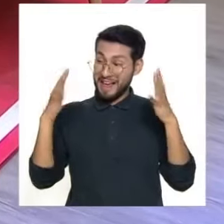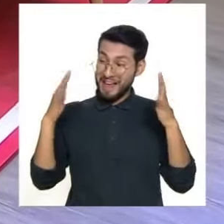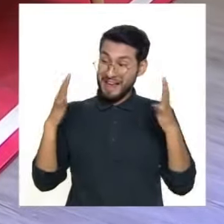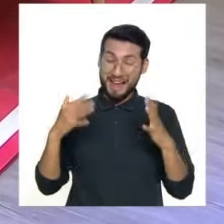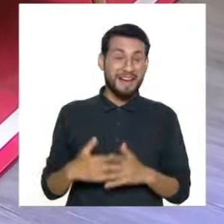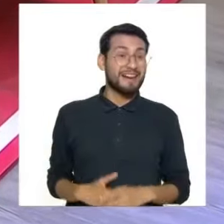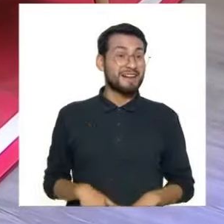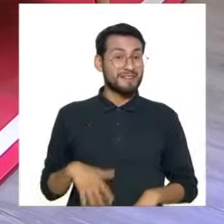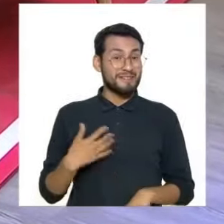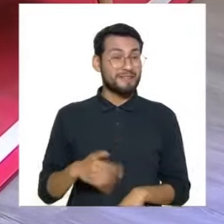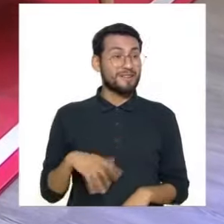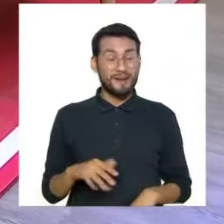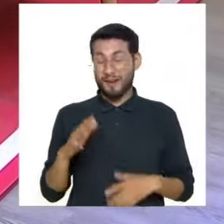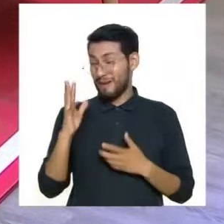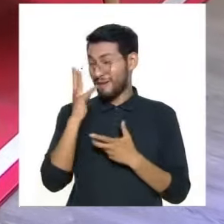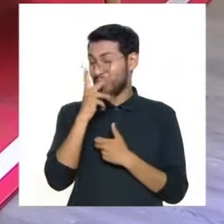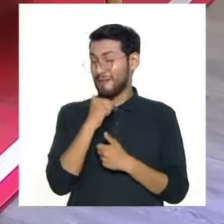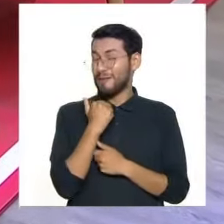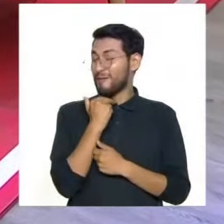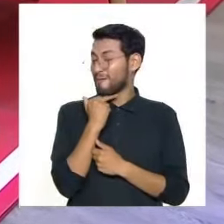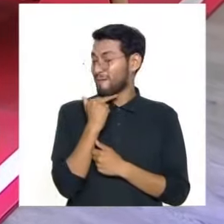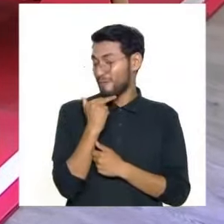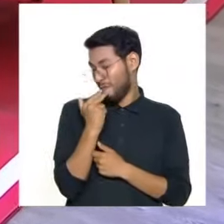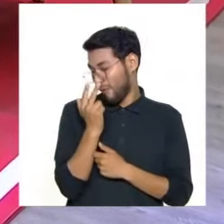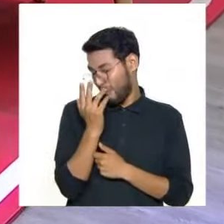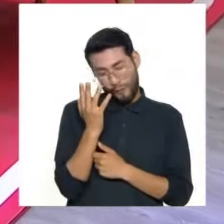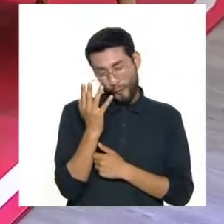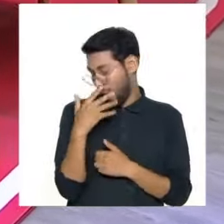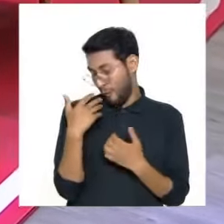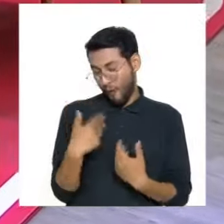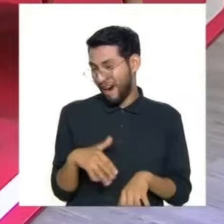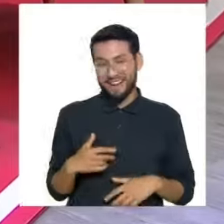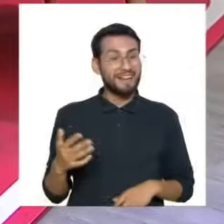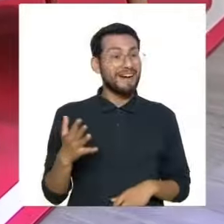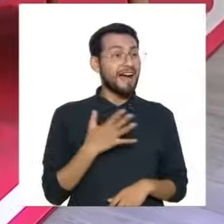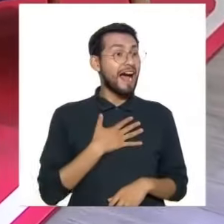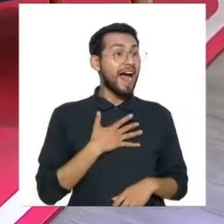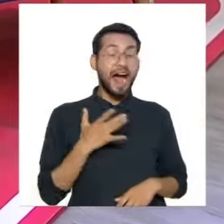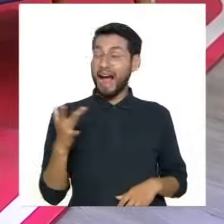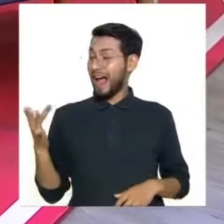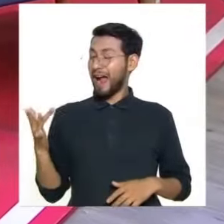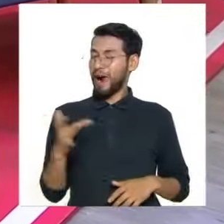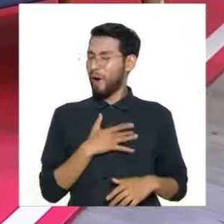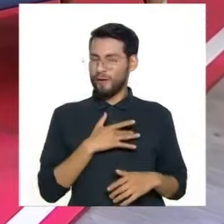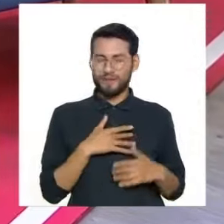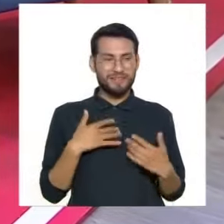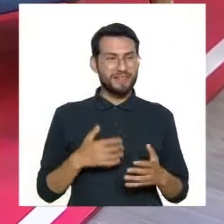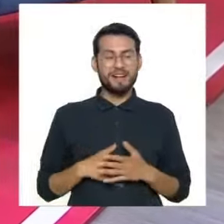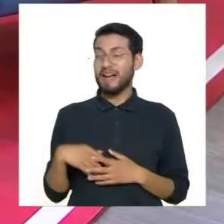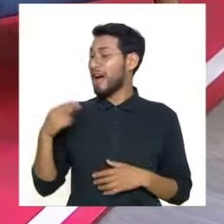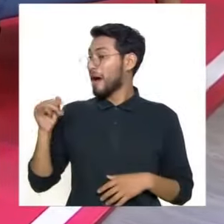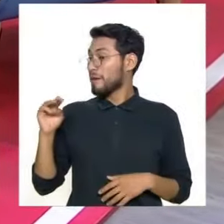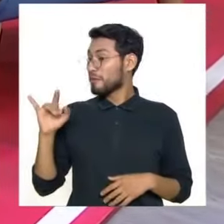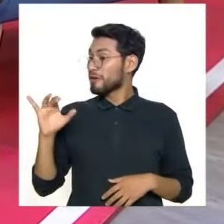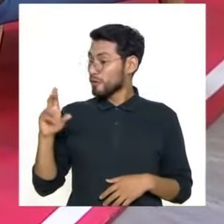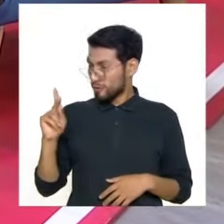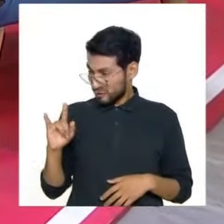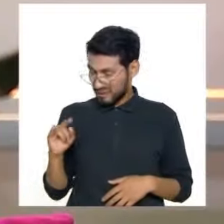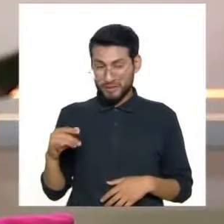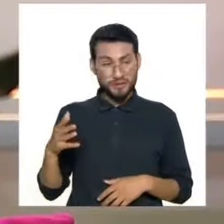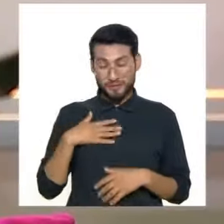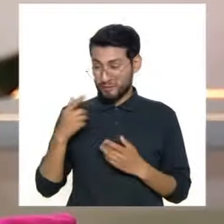Bravo Qué hermosa voz tiene Oye qué linda Oye me ha despertado m ya o